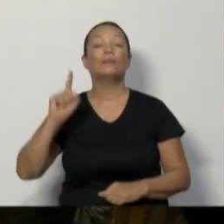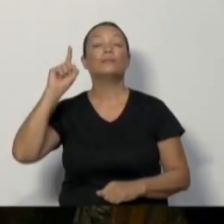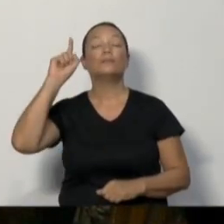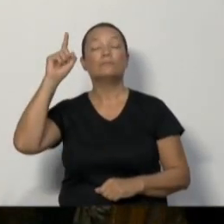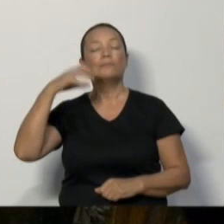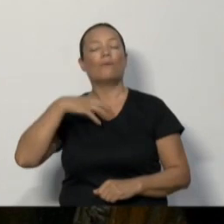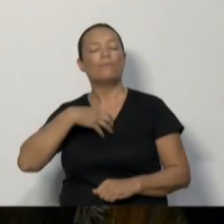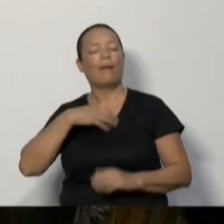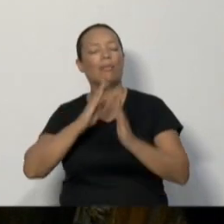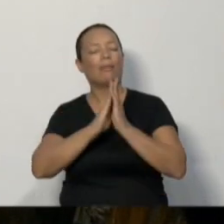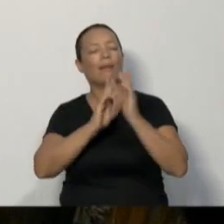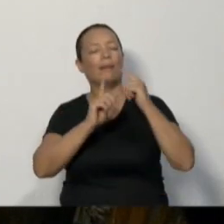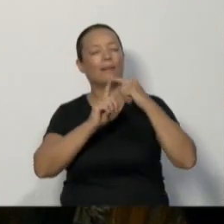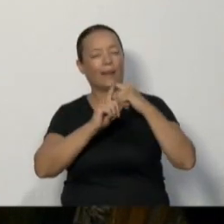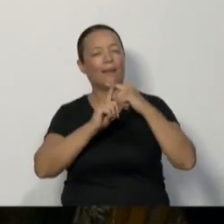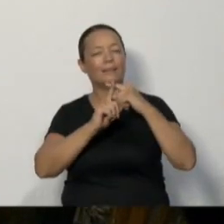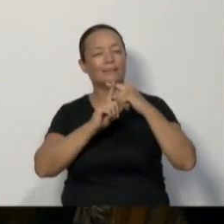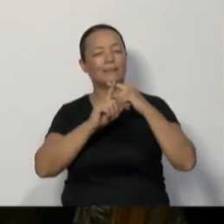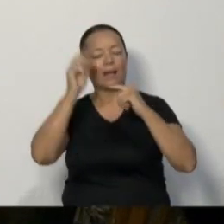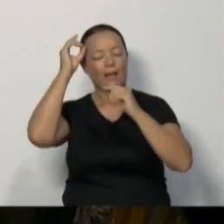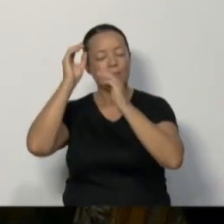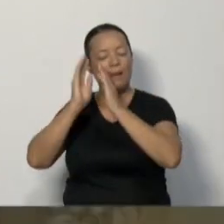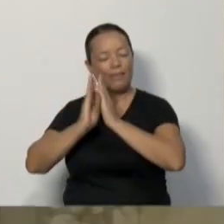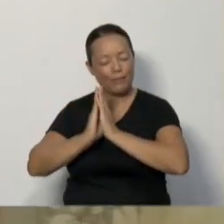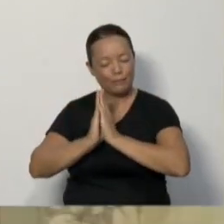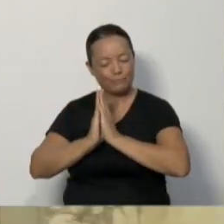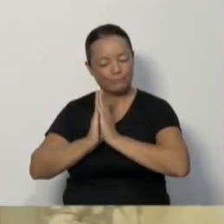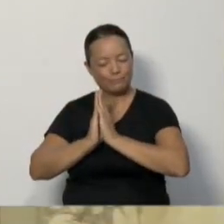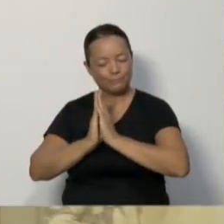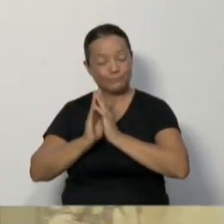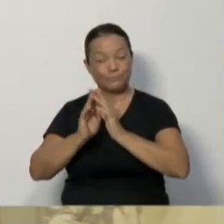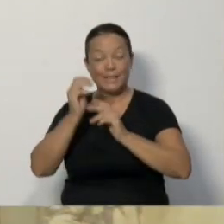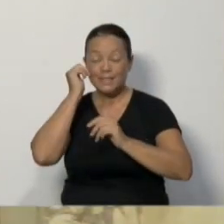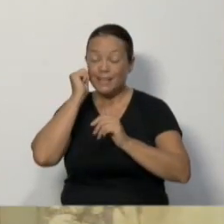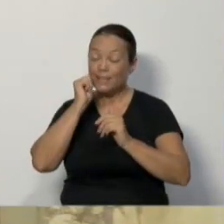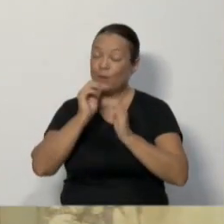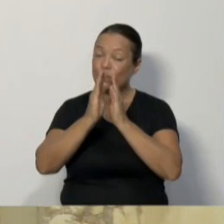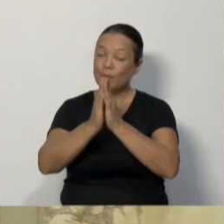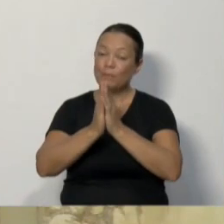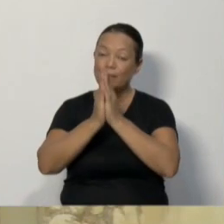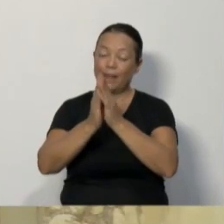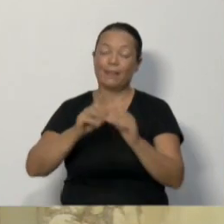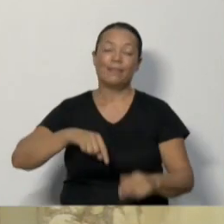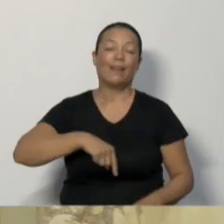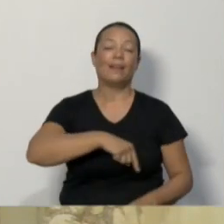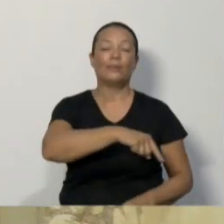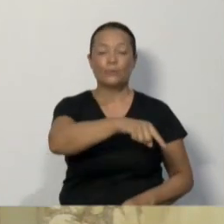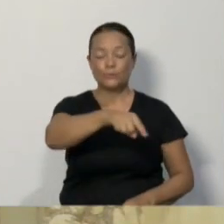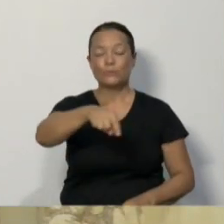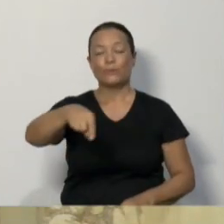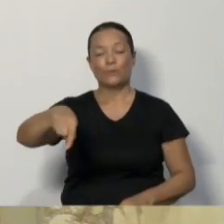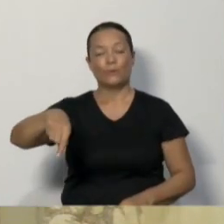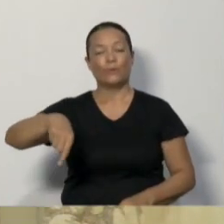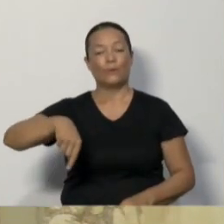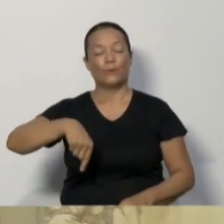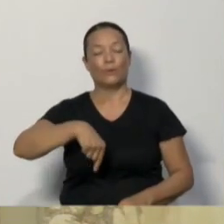Tú que confiaste a la Iglesia el signo de tu perdón. Señor, ten piedad de